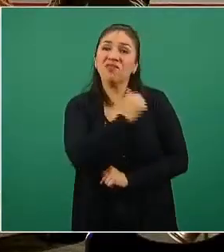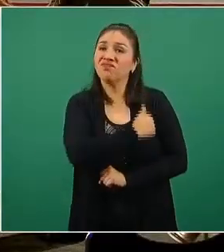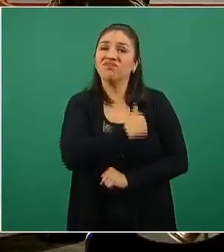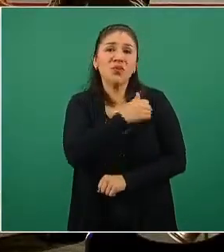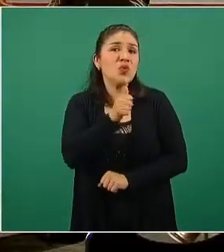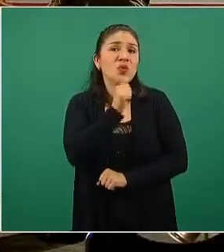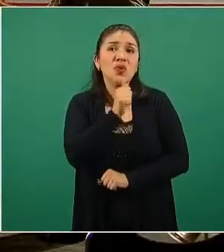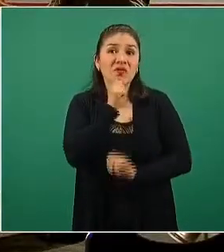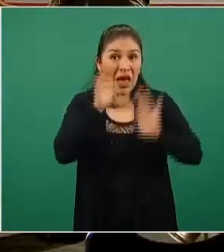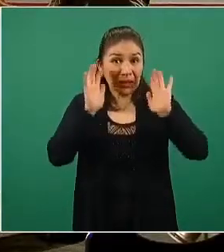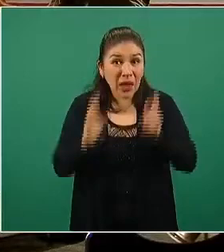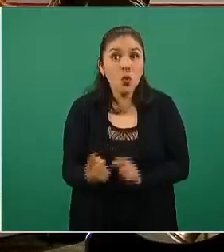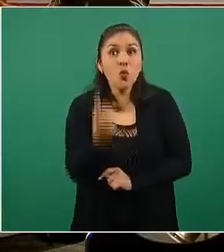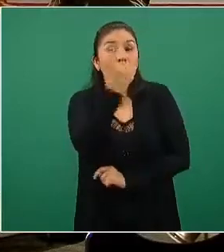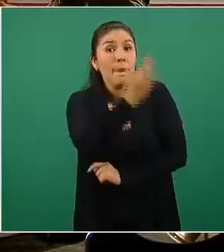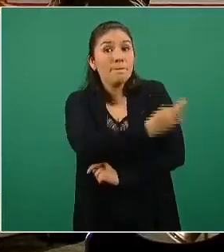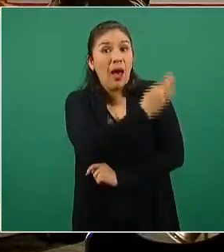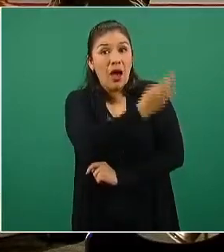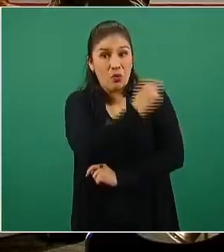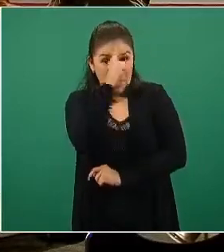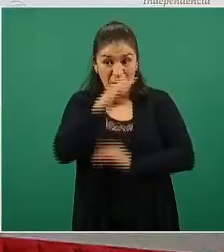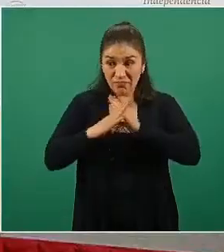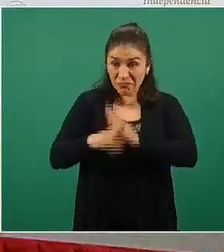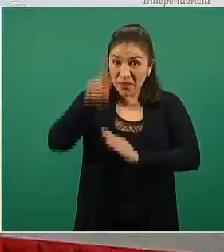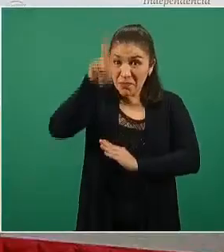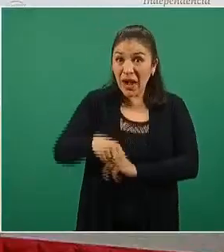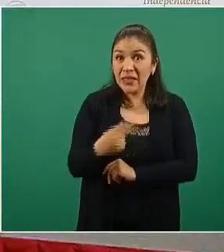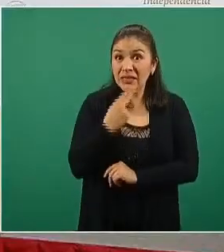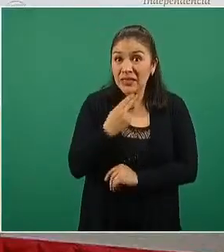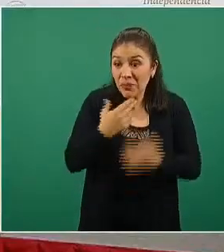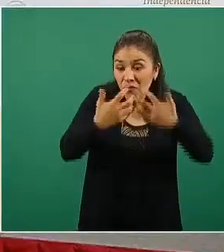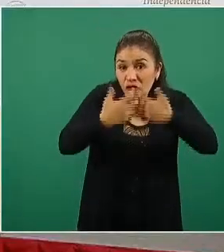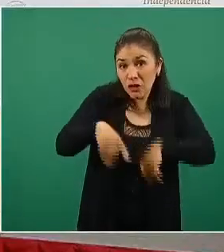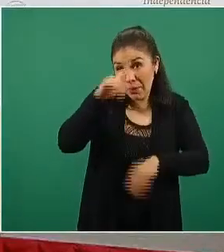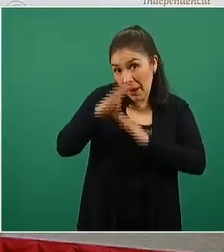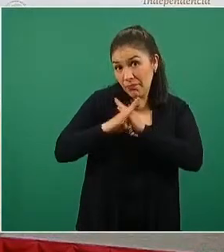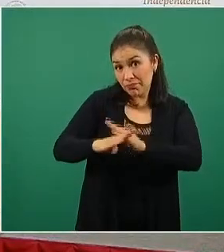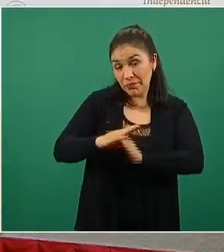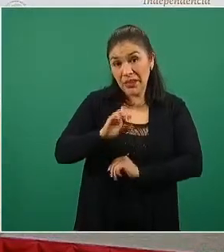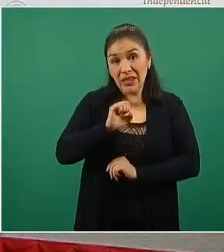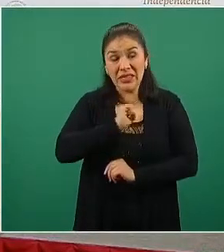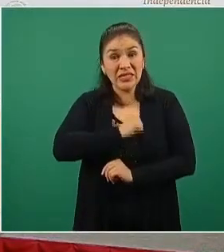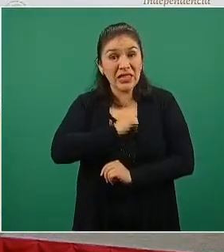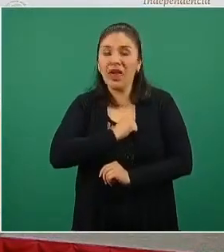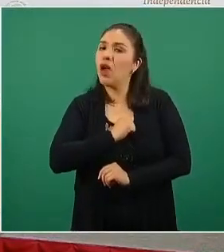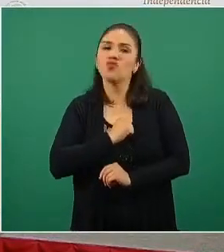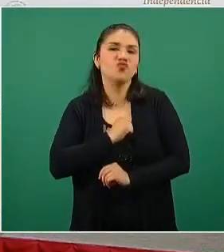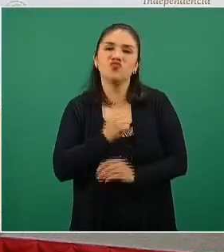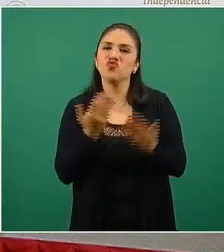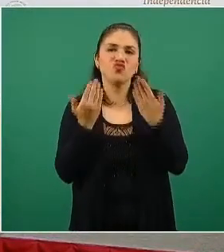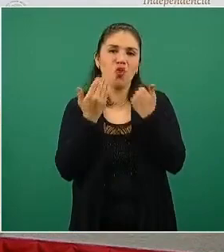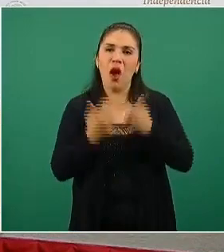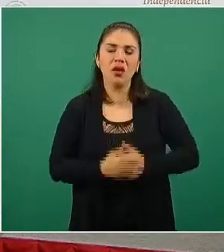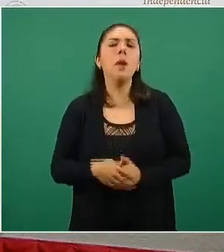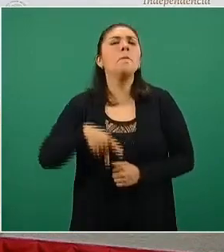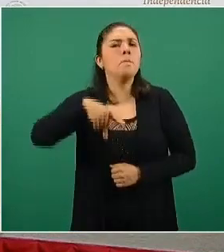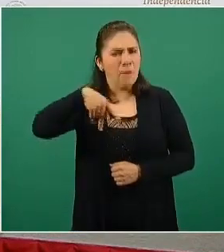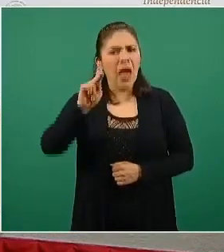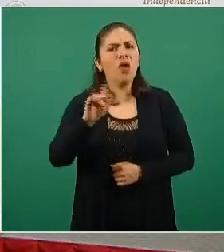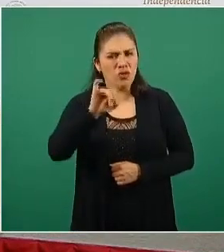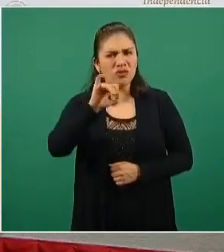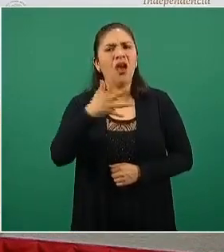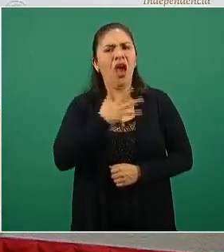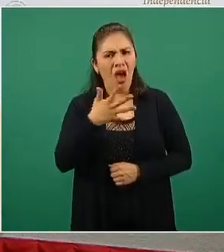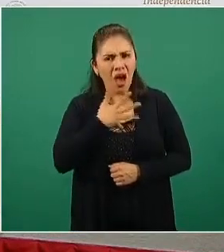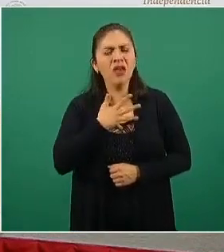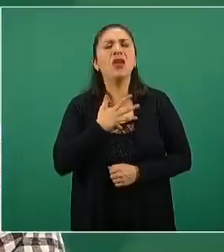desafortunadamente no se ha logrado tener una vacuna que demuestre eficacia para prevenir la infección por el virus de VIH. Sin embargo,